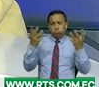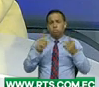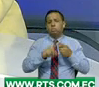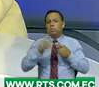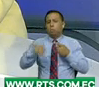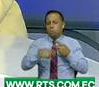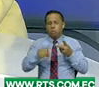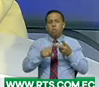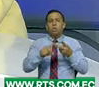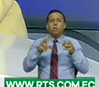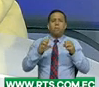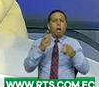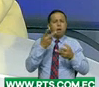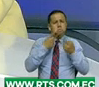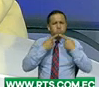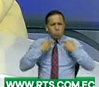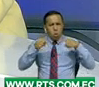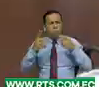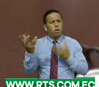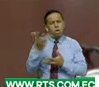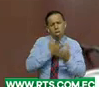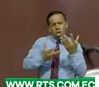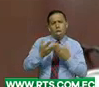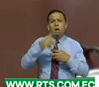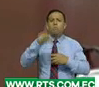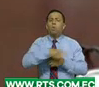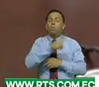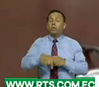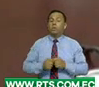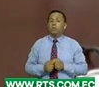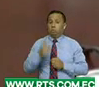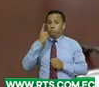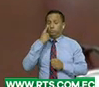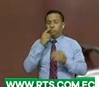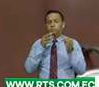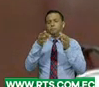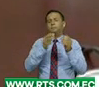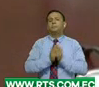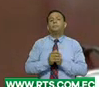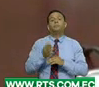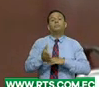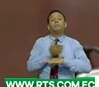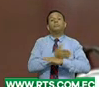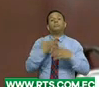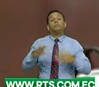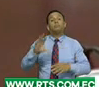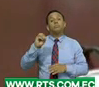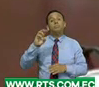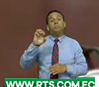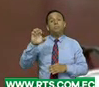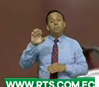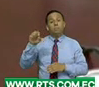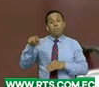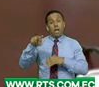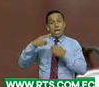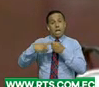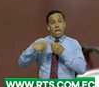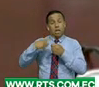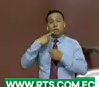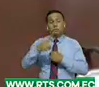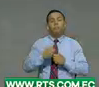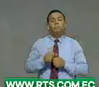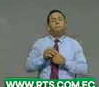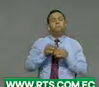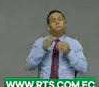restricciones escuchemos toda mucha atención a las medidas adoptadas por parte del coe metropolitano de quito para los próximos días